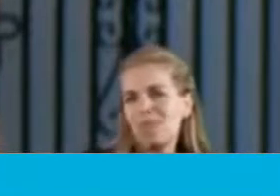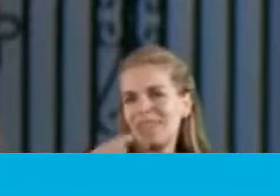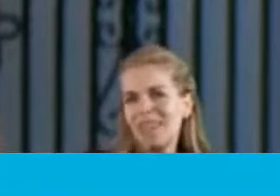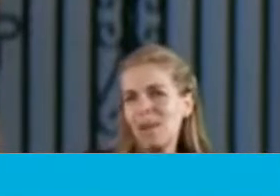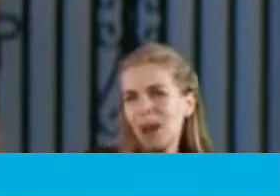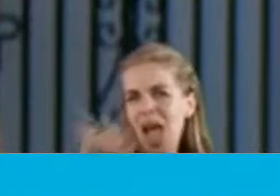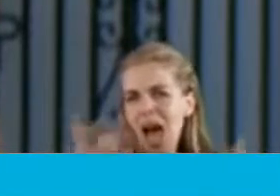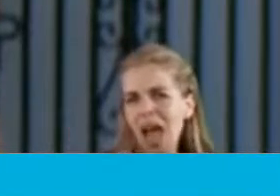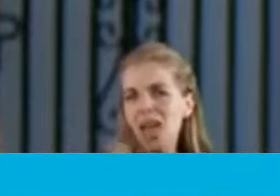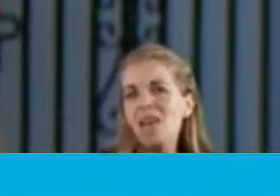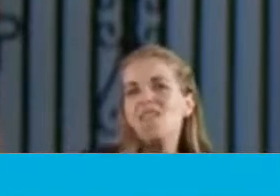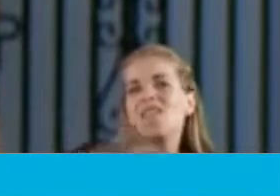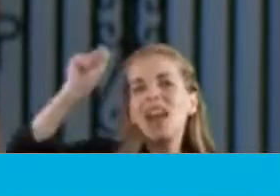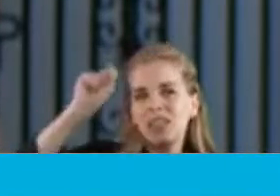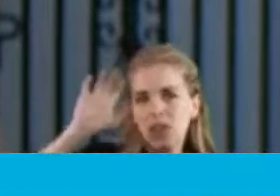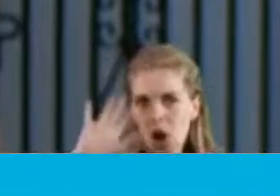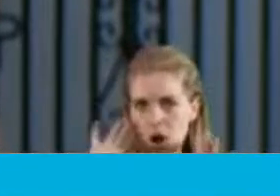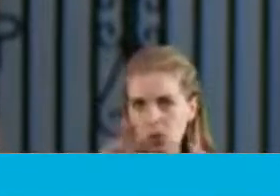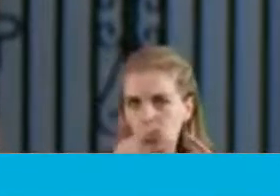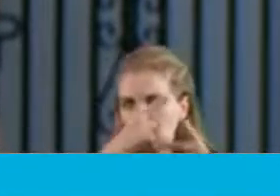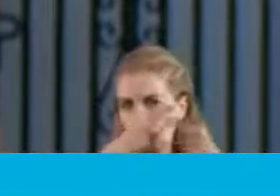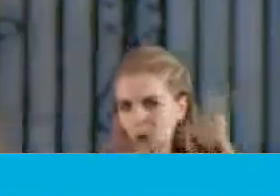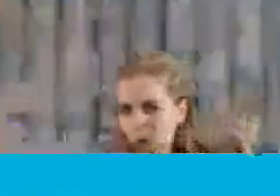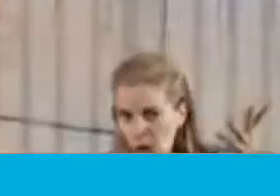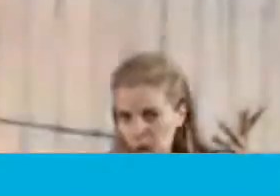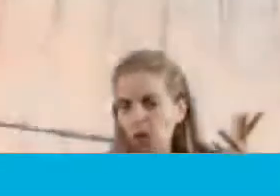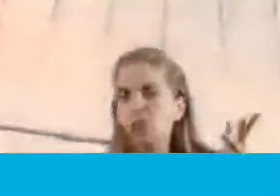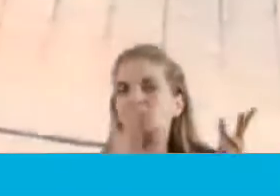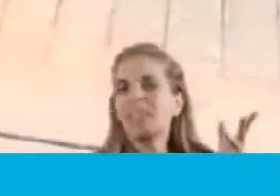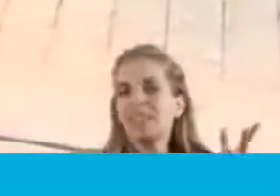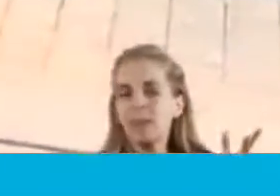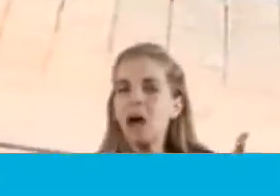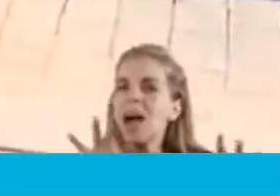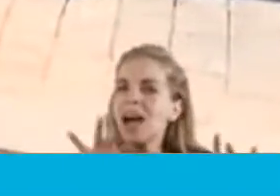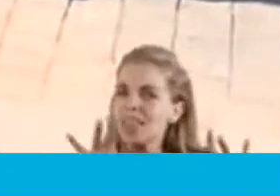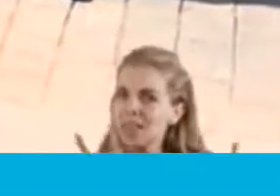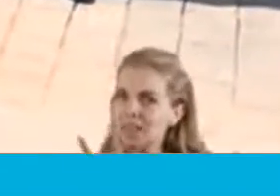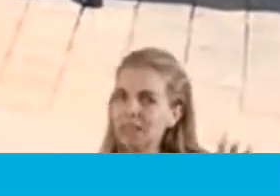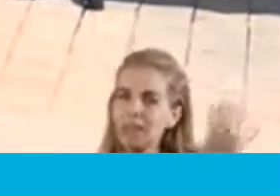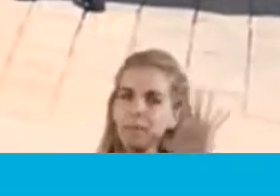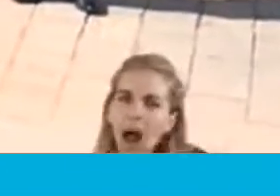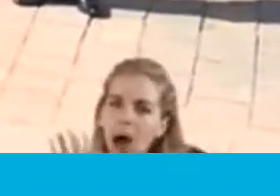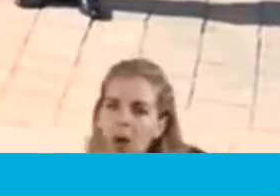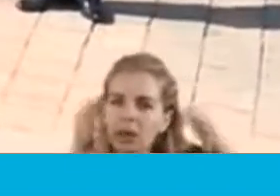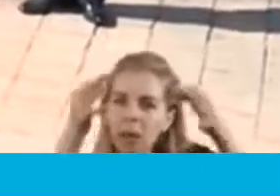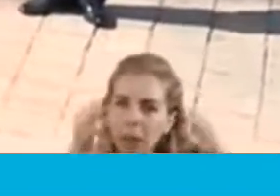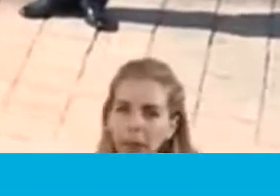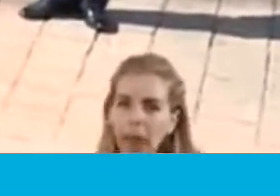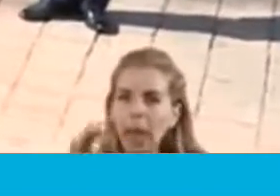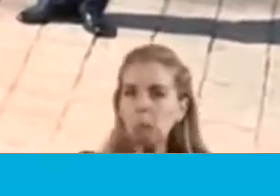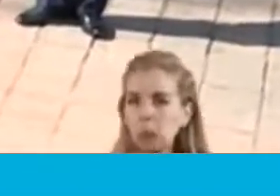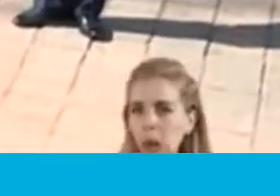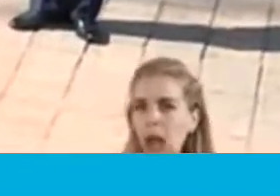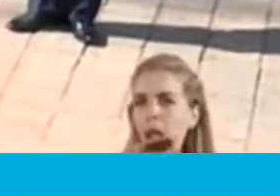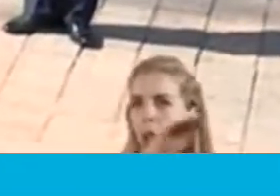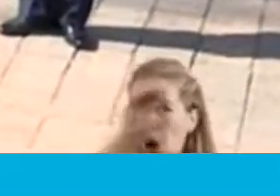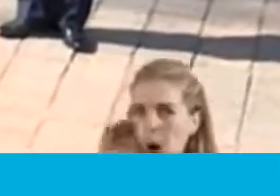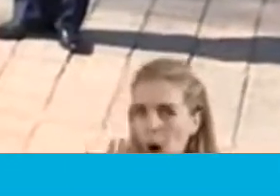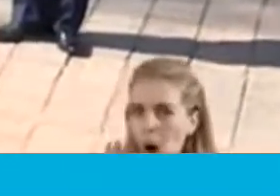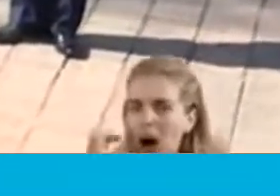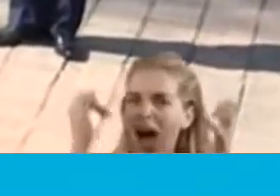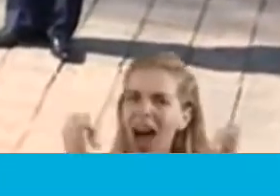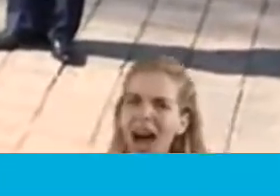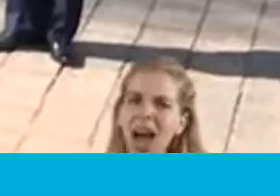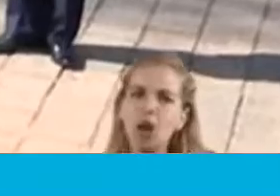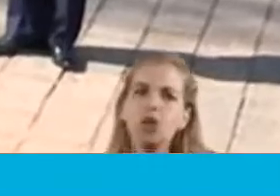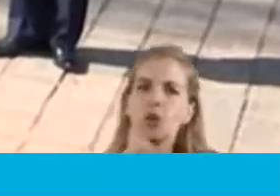inflacionarios. Todo ello hace más complicada la distribución justa del ingreso. Pese a los logros y las